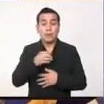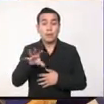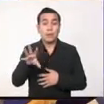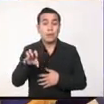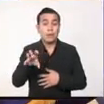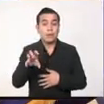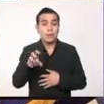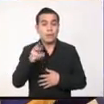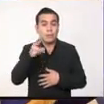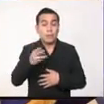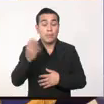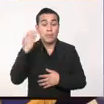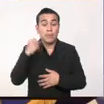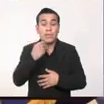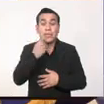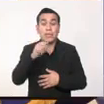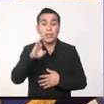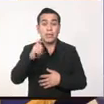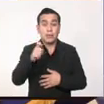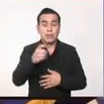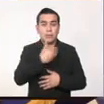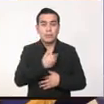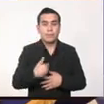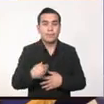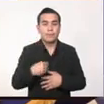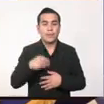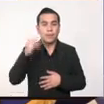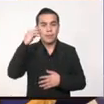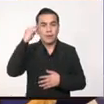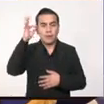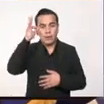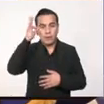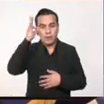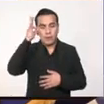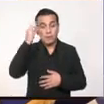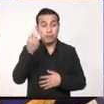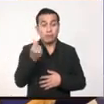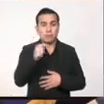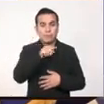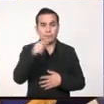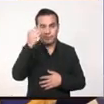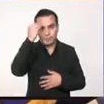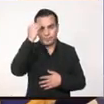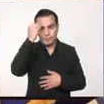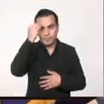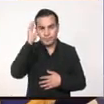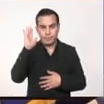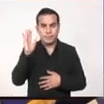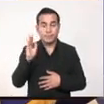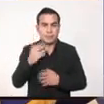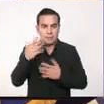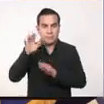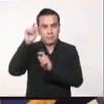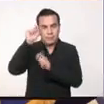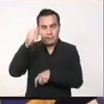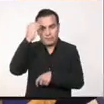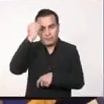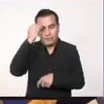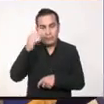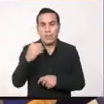la partida secreta, como hizo el expresidente Funes. Y ese dinero, y lo saben ustedes porque ha sido, bueno, está denunciado, etcétera,